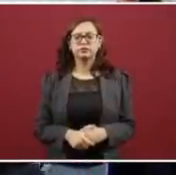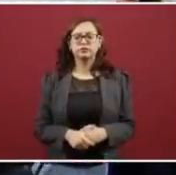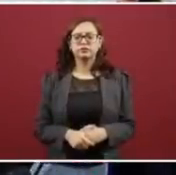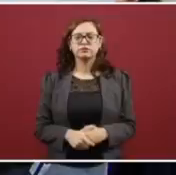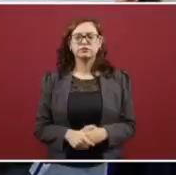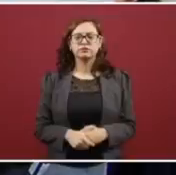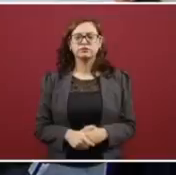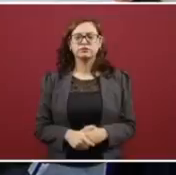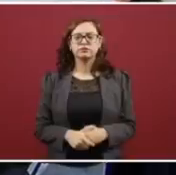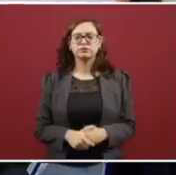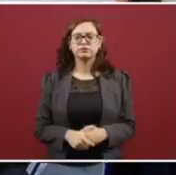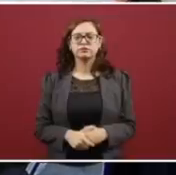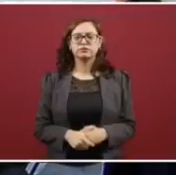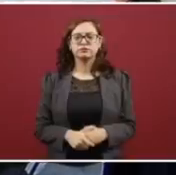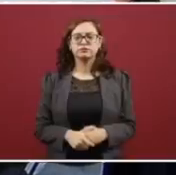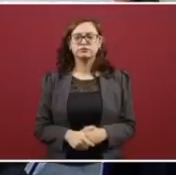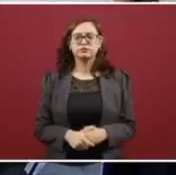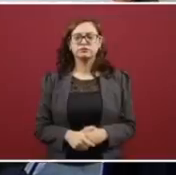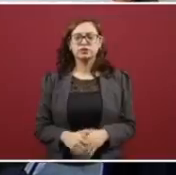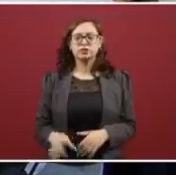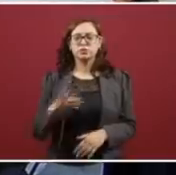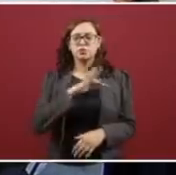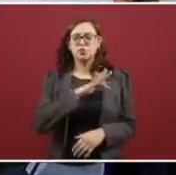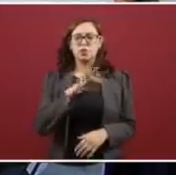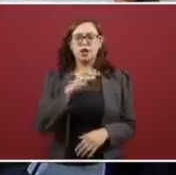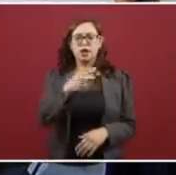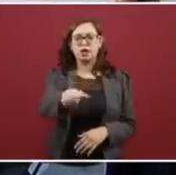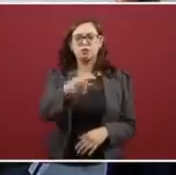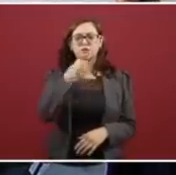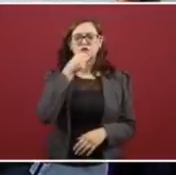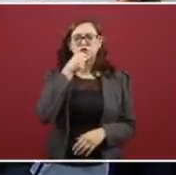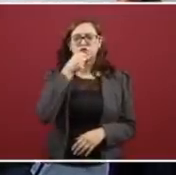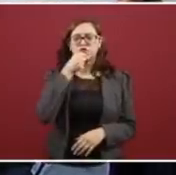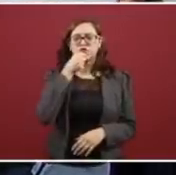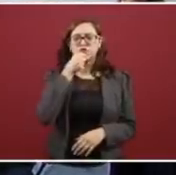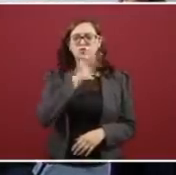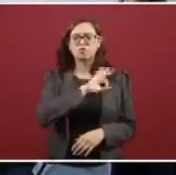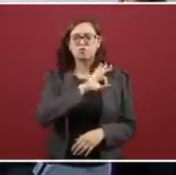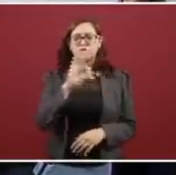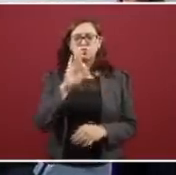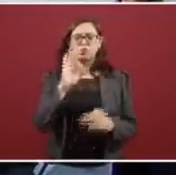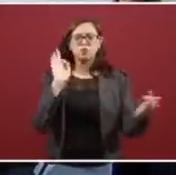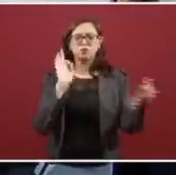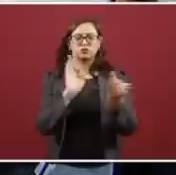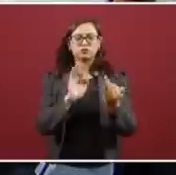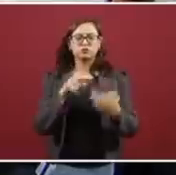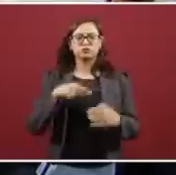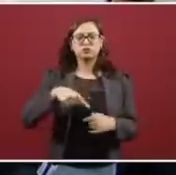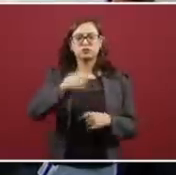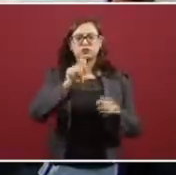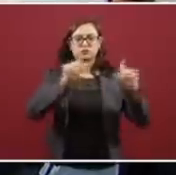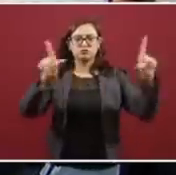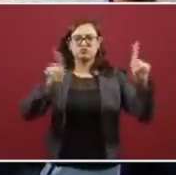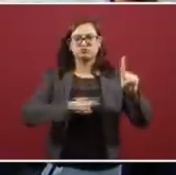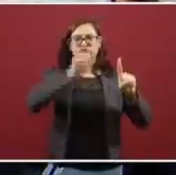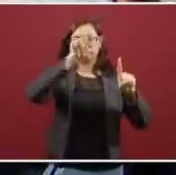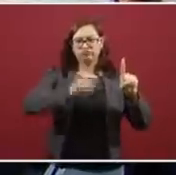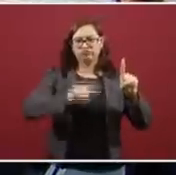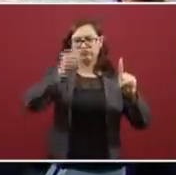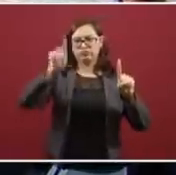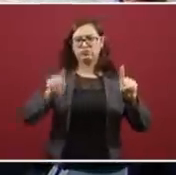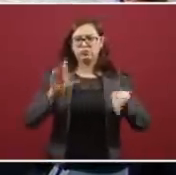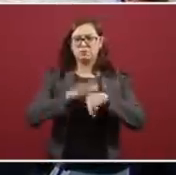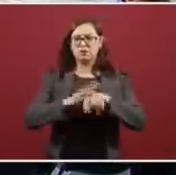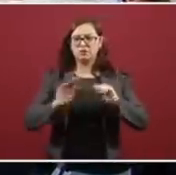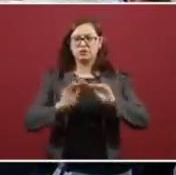y si me prestan un micrófono inalámbrico por favor para poderme acercar y poder exponer